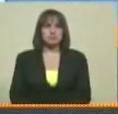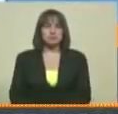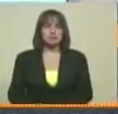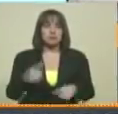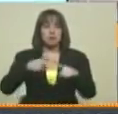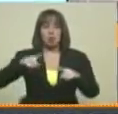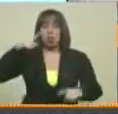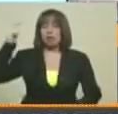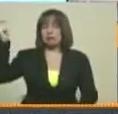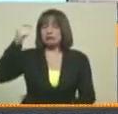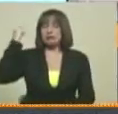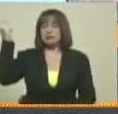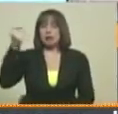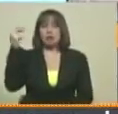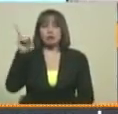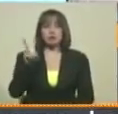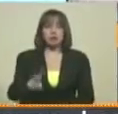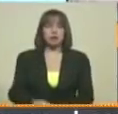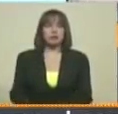llano venezolano.